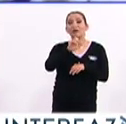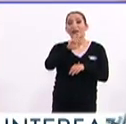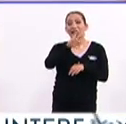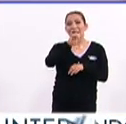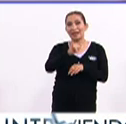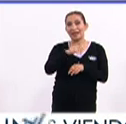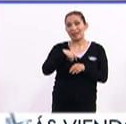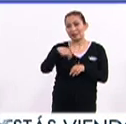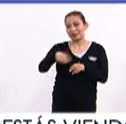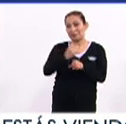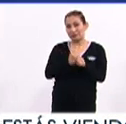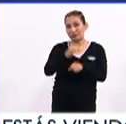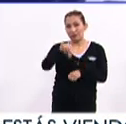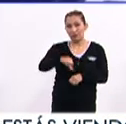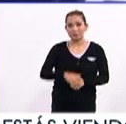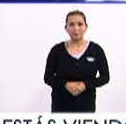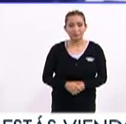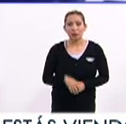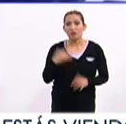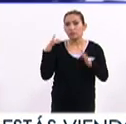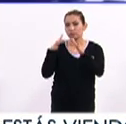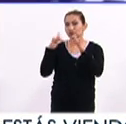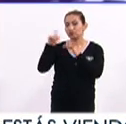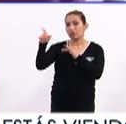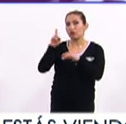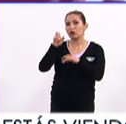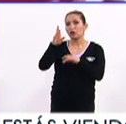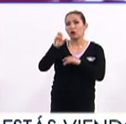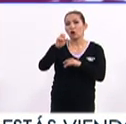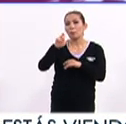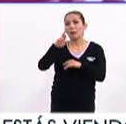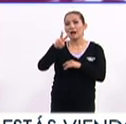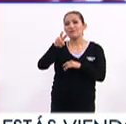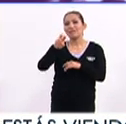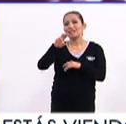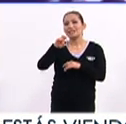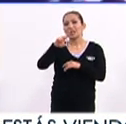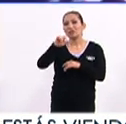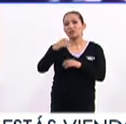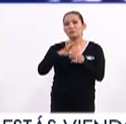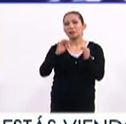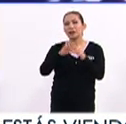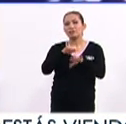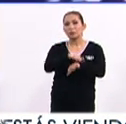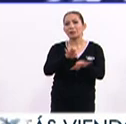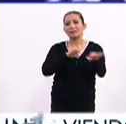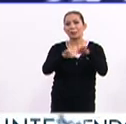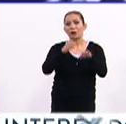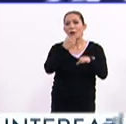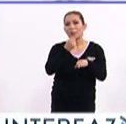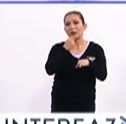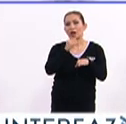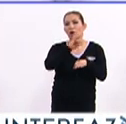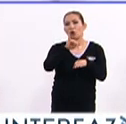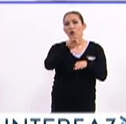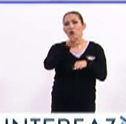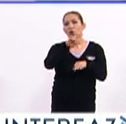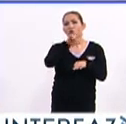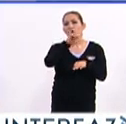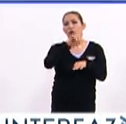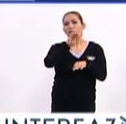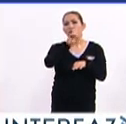reportaje del día. Nos enlazaremos con el doctor Omar Vicencio Leighton, que nos comentará sobre el trabajo del brasileño Julio